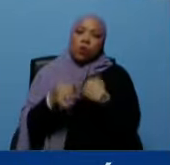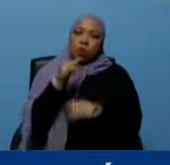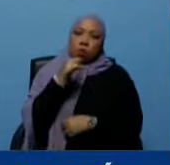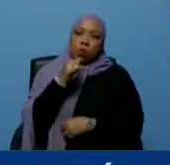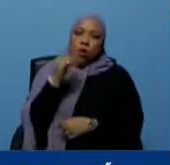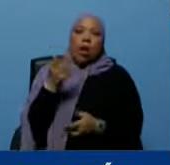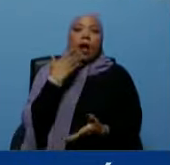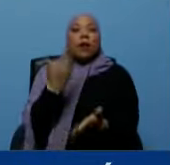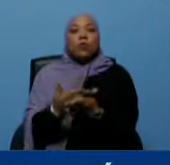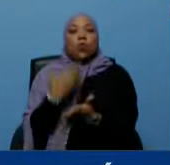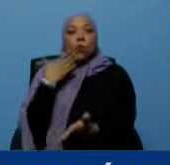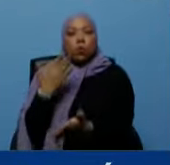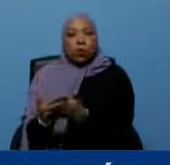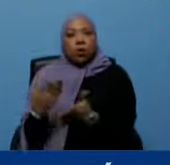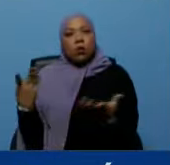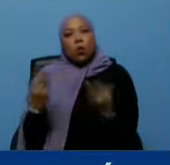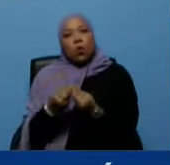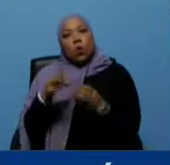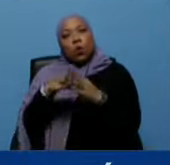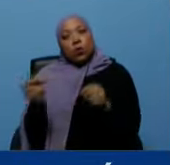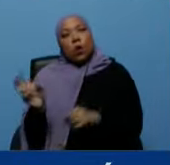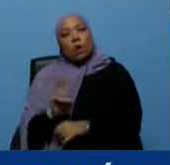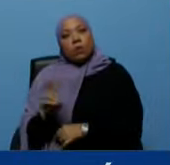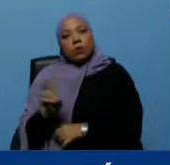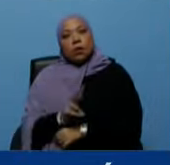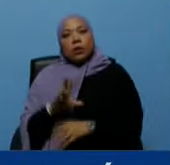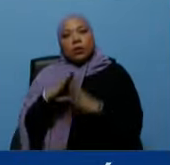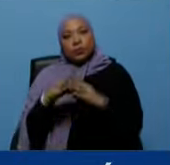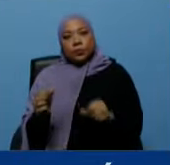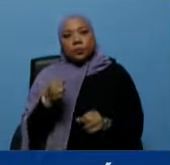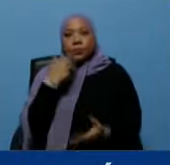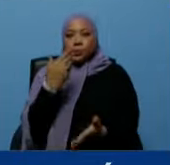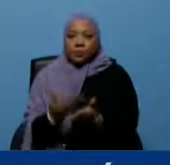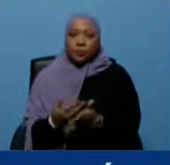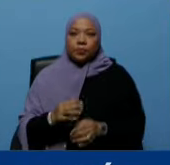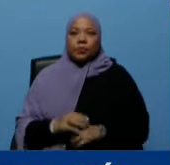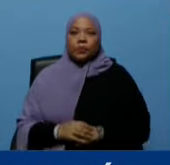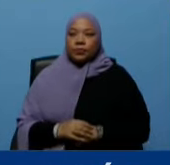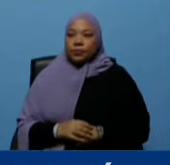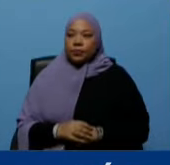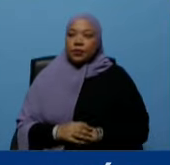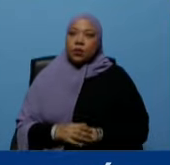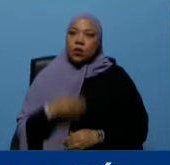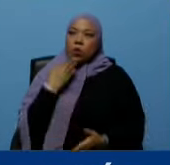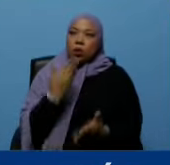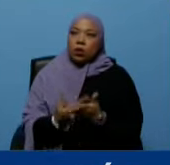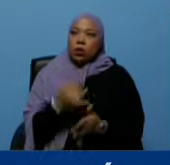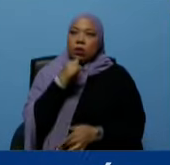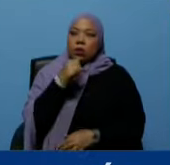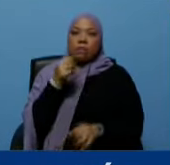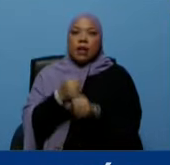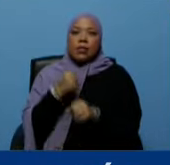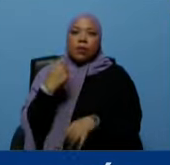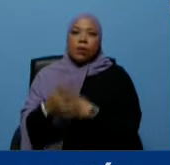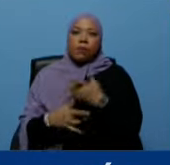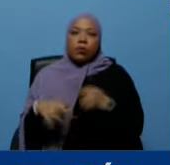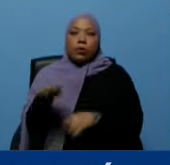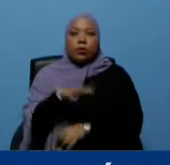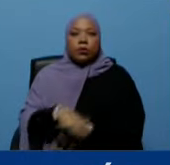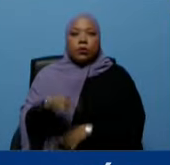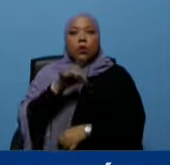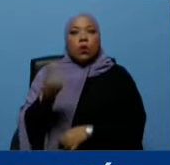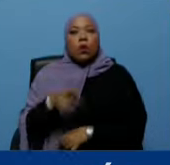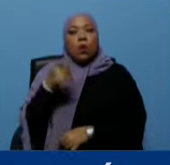que le agradece a usted que le ha hecho a todos los venezolanos y a las venezolanas. Bueno, agradezco no solo a la Cava, a Magali, también a la